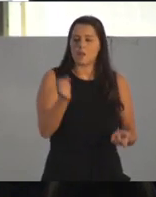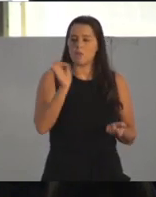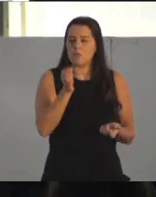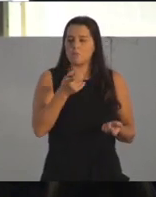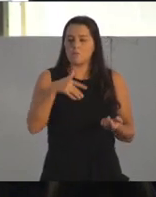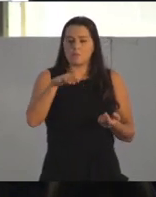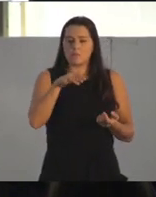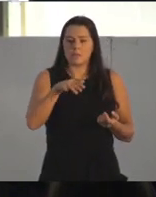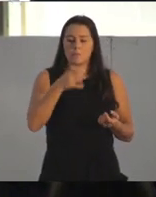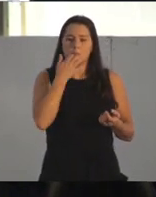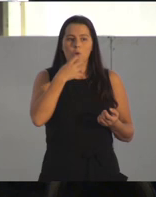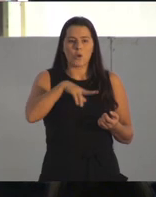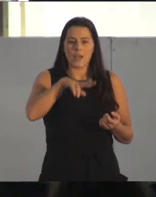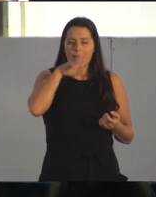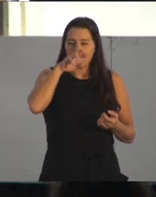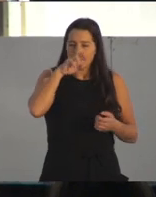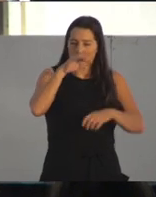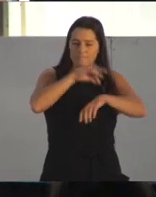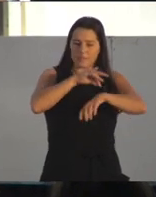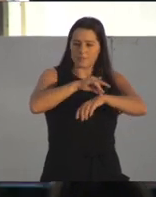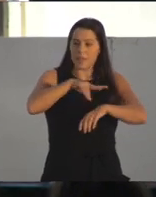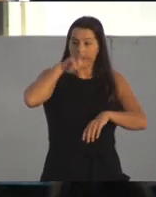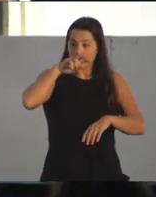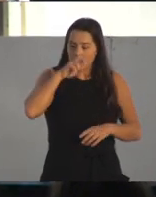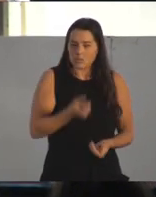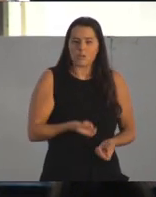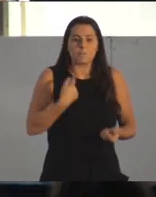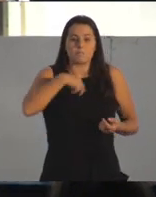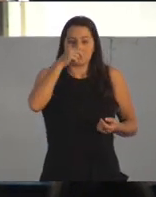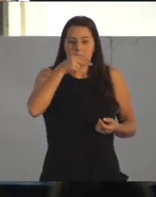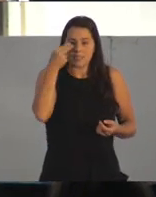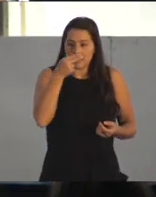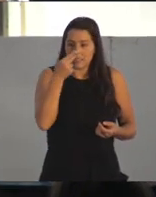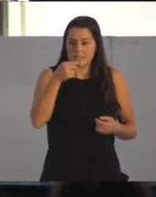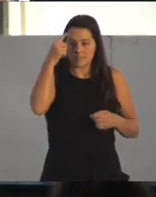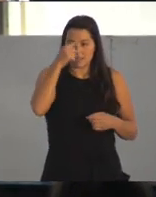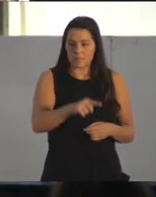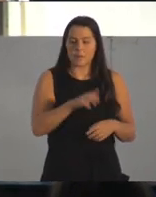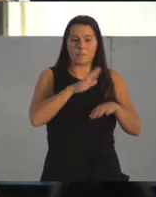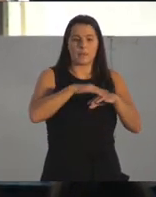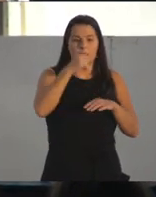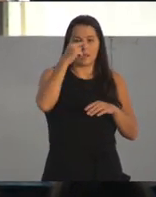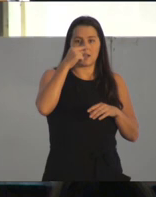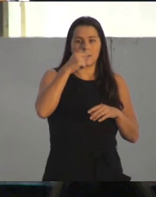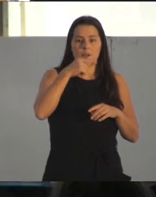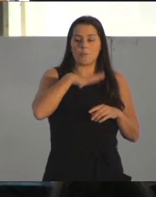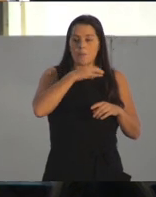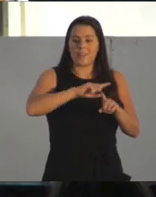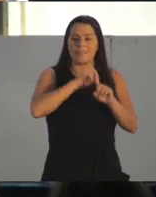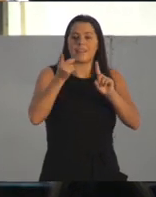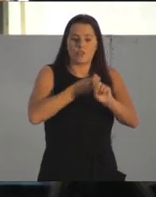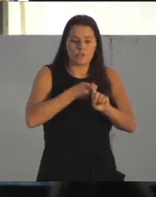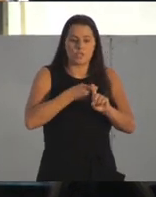infecciones respiratorias. Son cosas que nos interesa saber, como qué tipo de elementos, con qué cuchara le dan de comer, qué